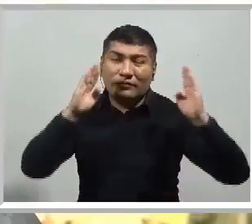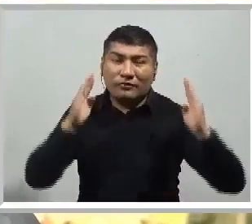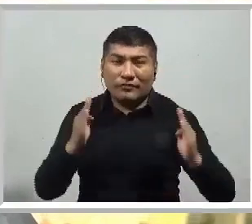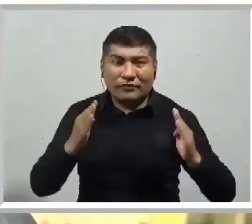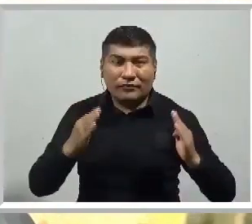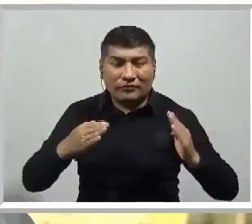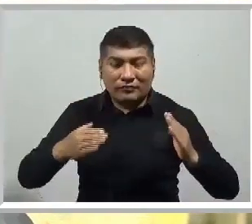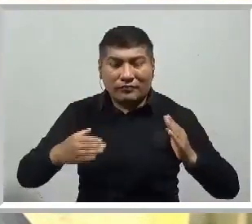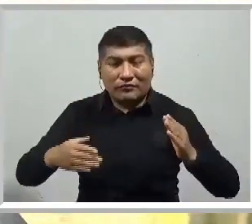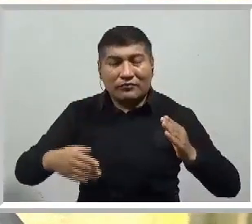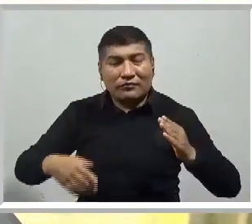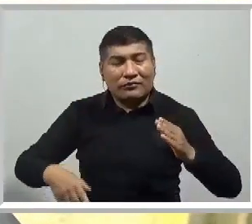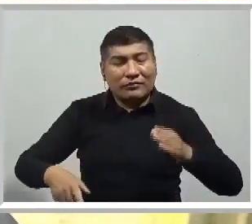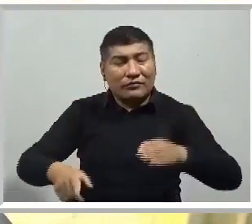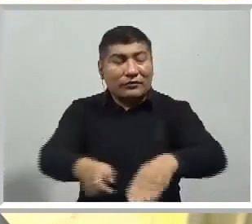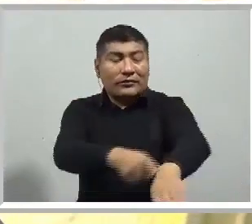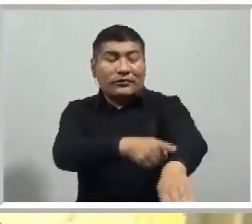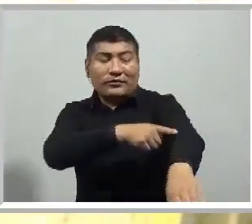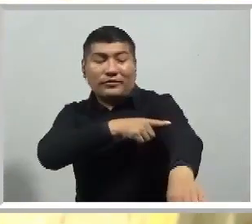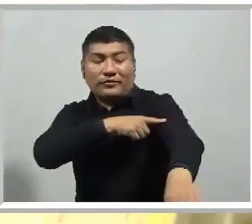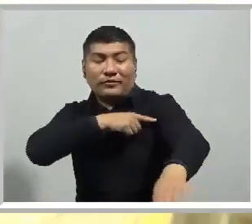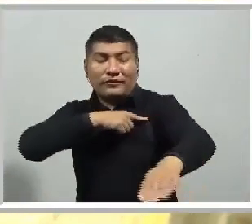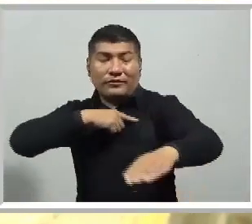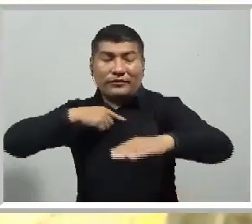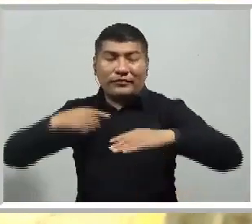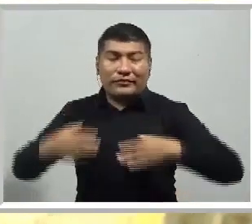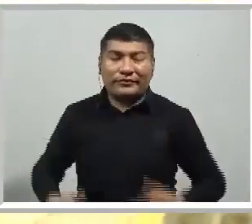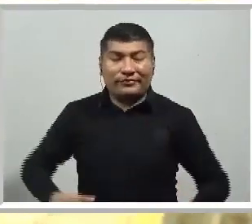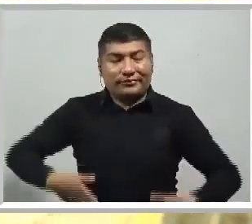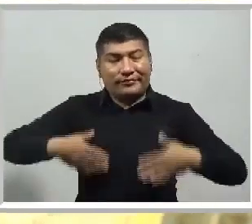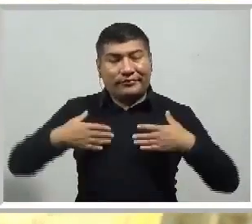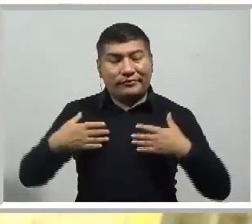vida esperando la salvación de Dios.